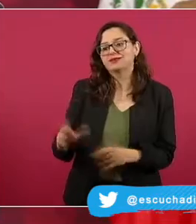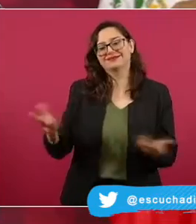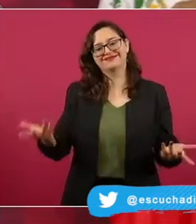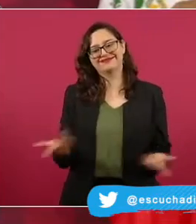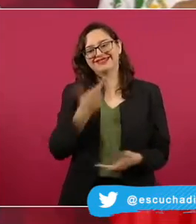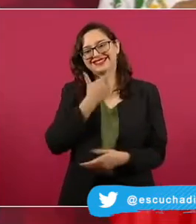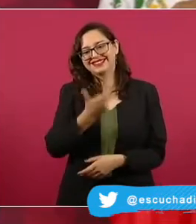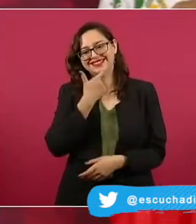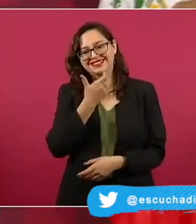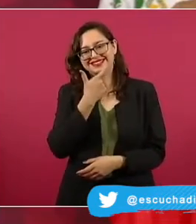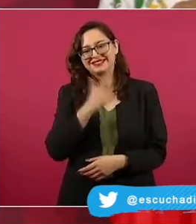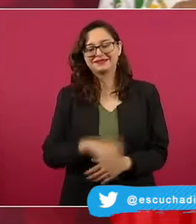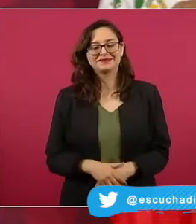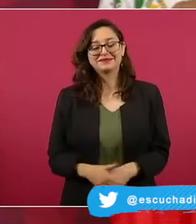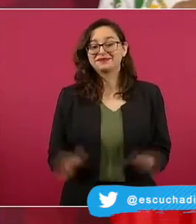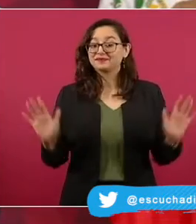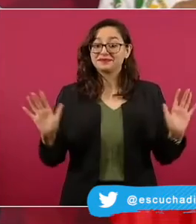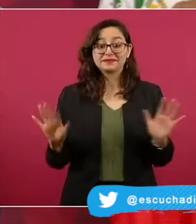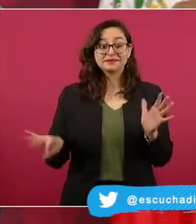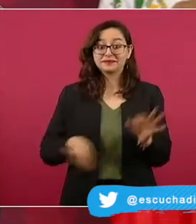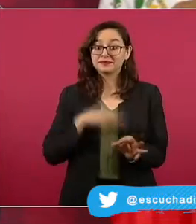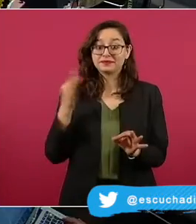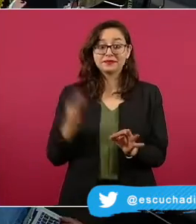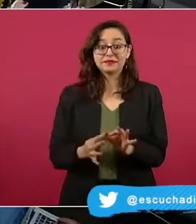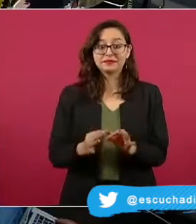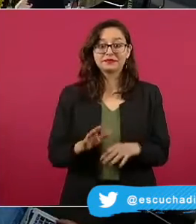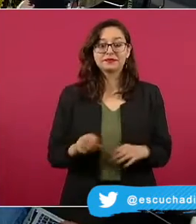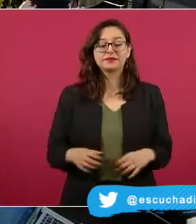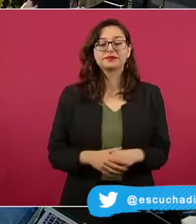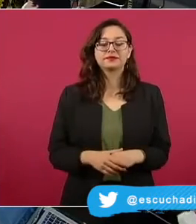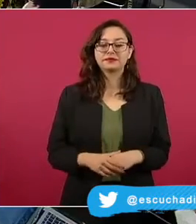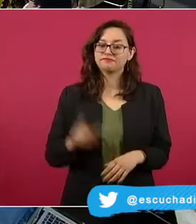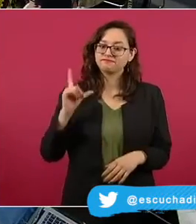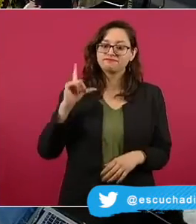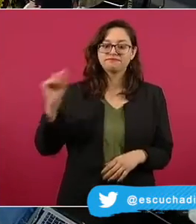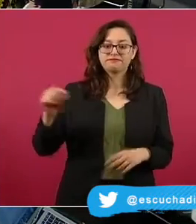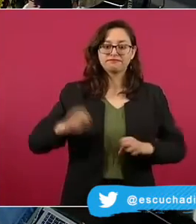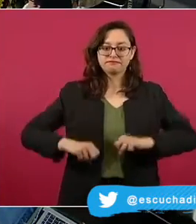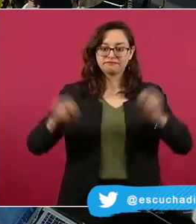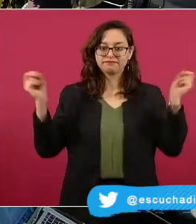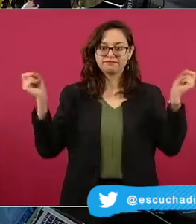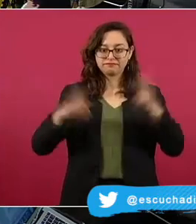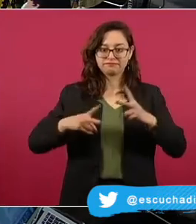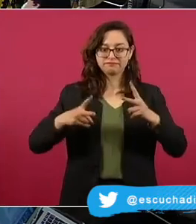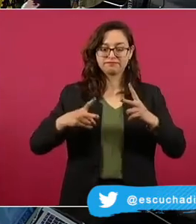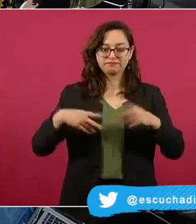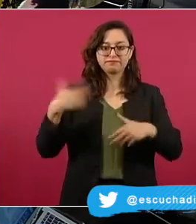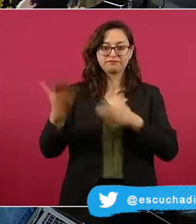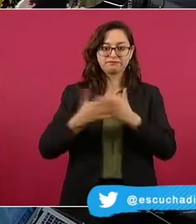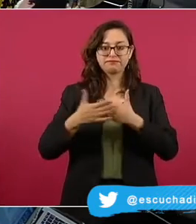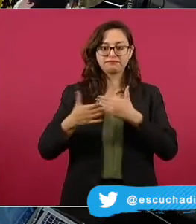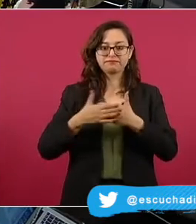o otros personajes. Bueno, ya, nos vamos a ver aquí. De regreso,